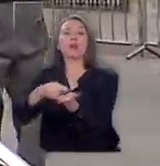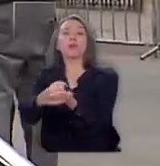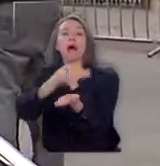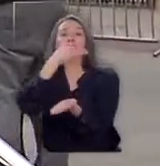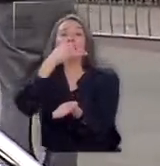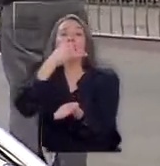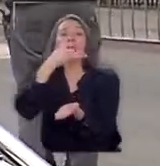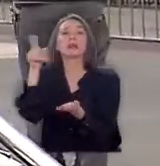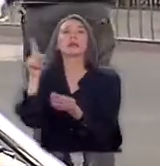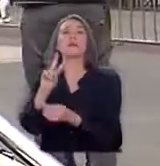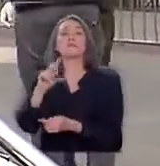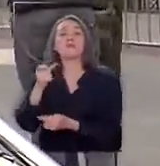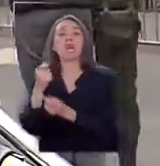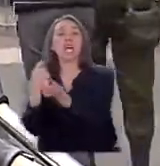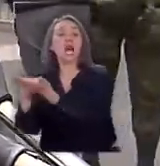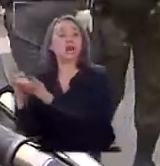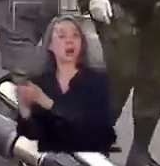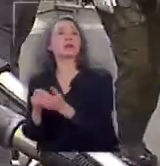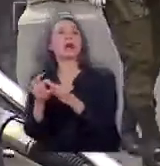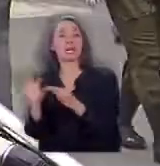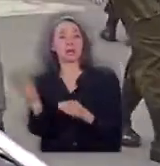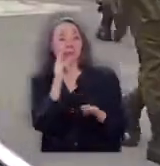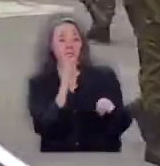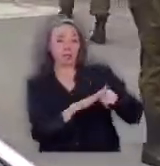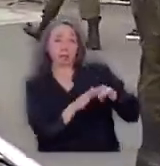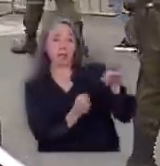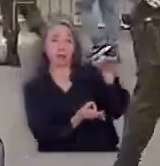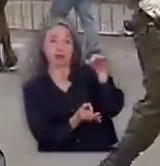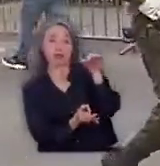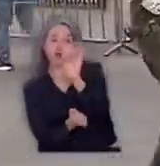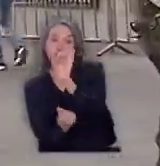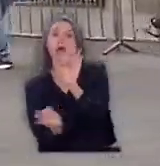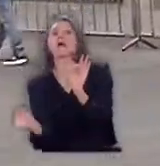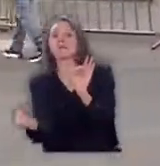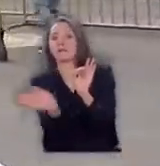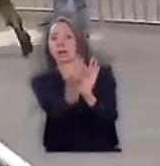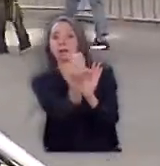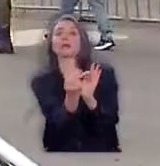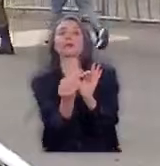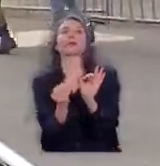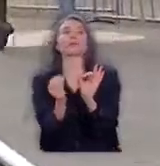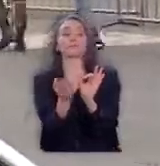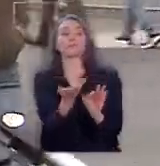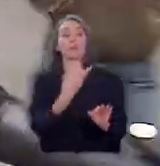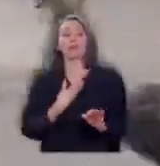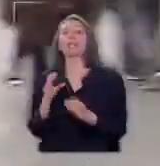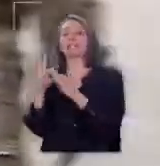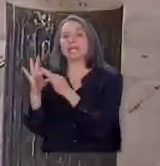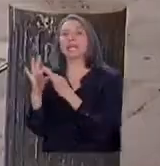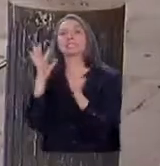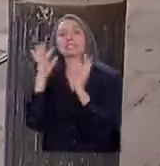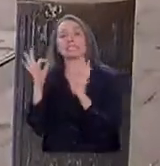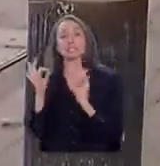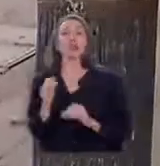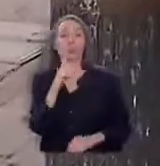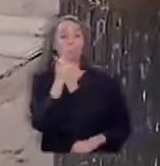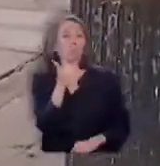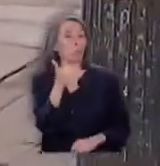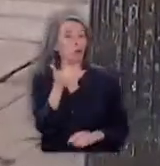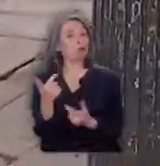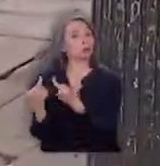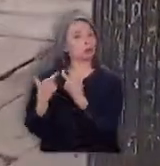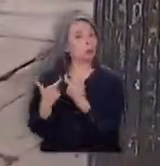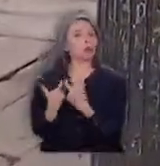mis compras a la Vega y ya me estoy retirando Sí porque tengo el permiso ya que se me se me da la hora señores Muchas gracias excelente